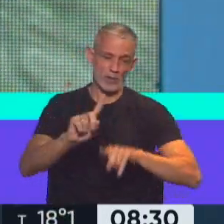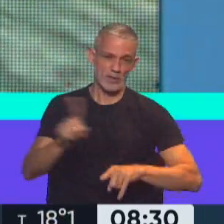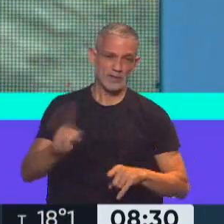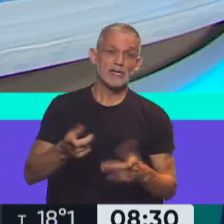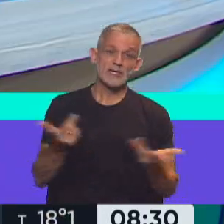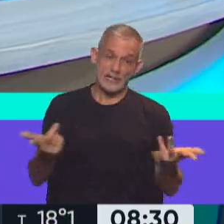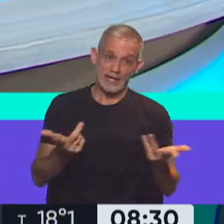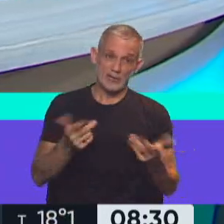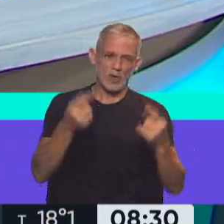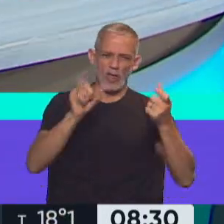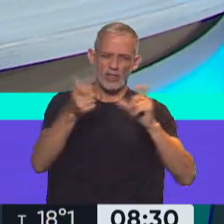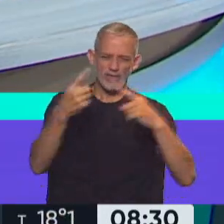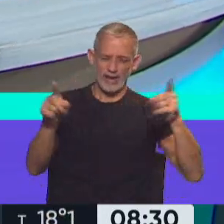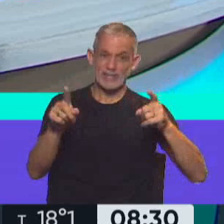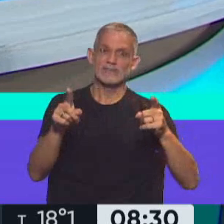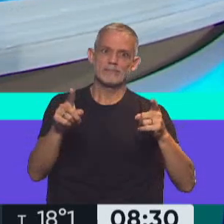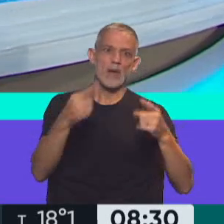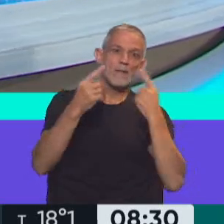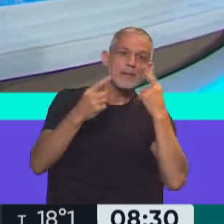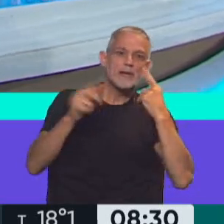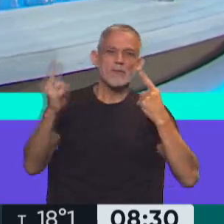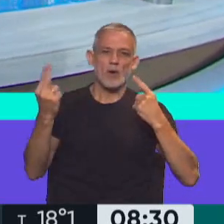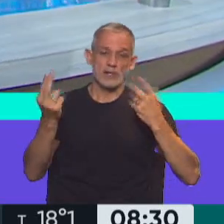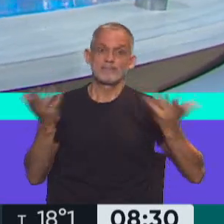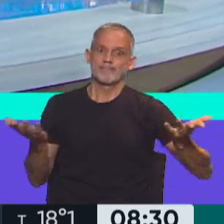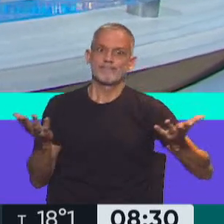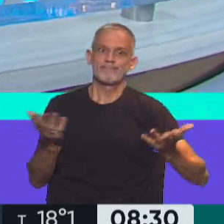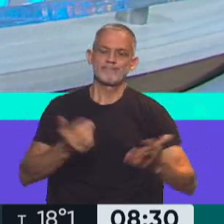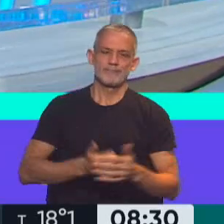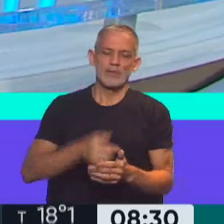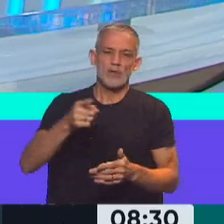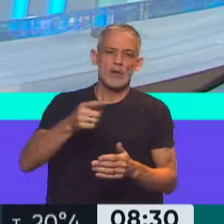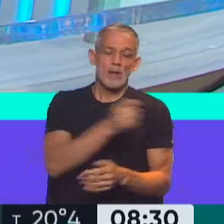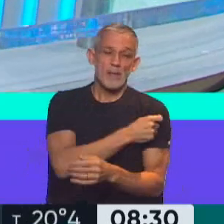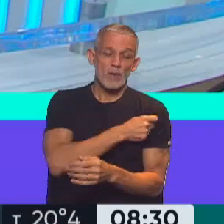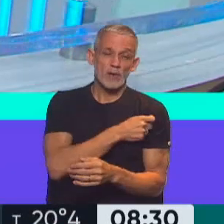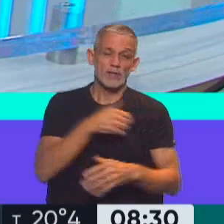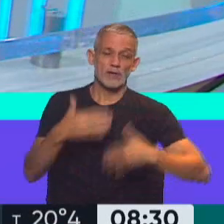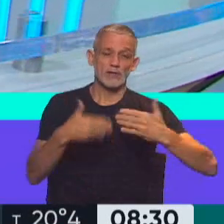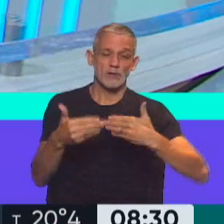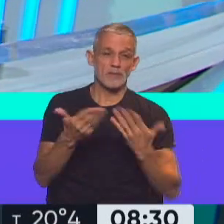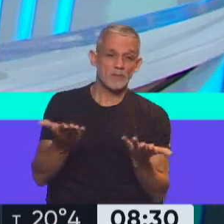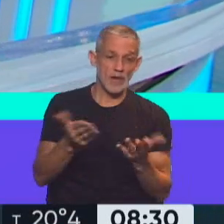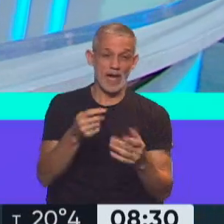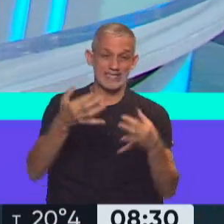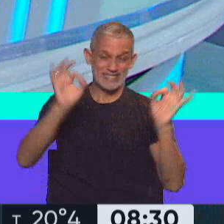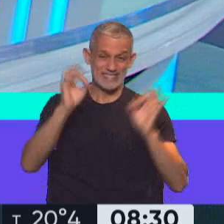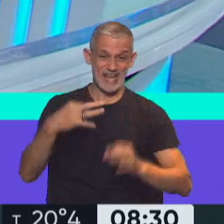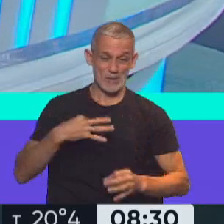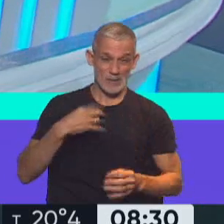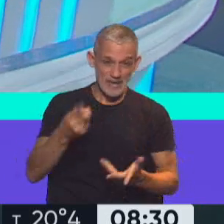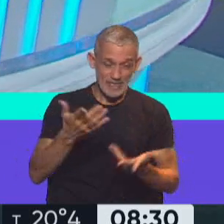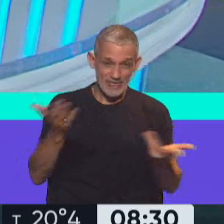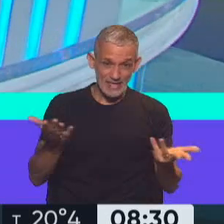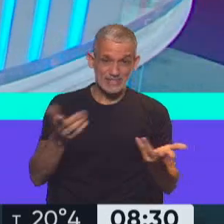la pequeña gran diferencia puede ser entre vivir o morir. Entonces, las vacunas funcionan, las vacunas salvan vidas, hoy por